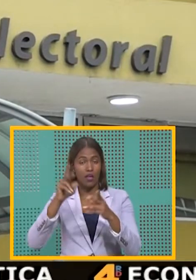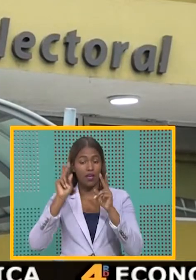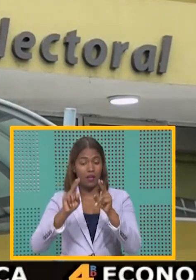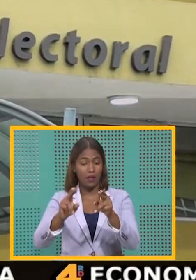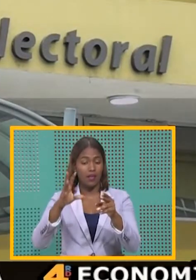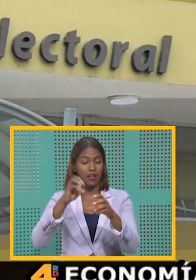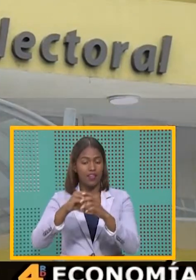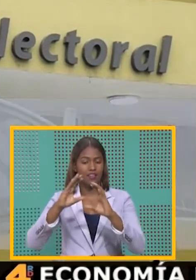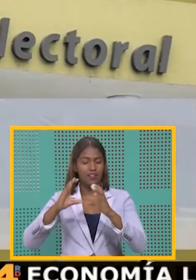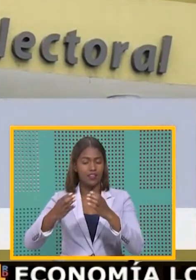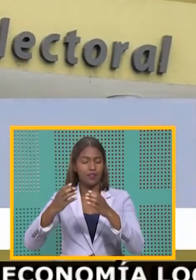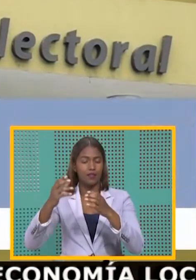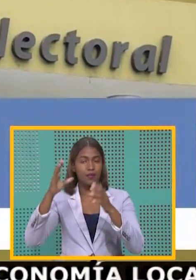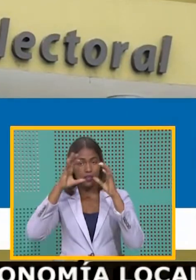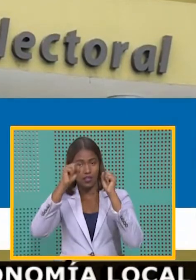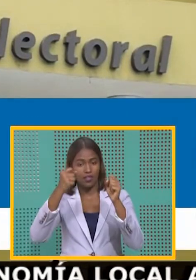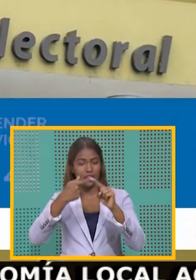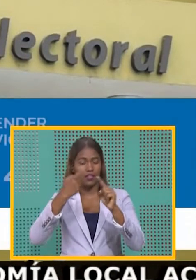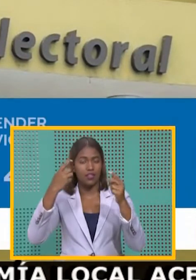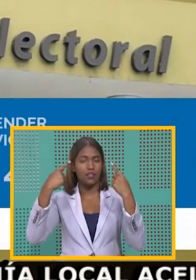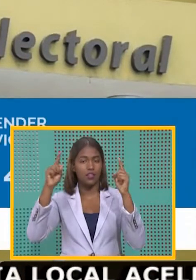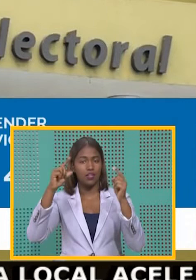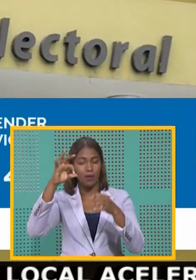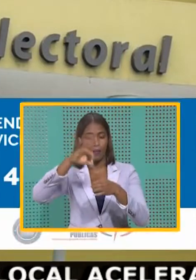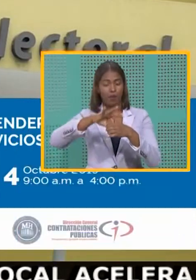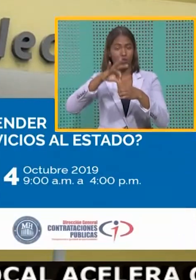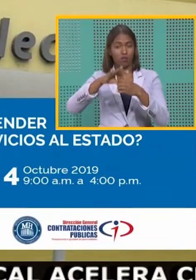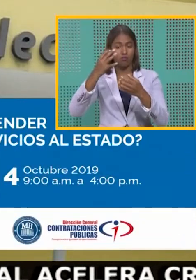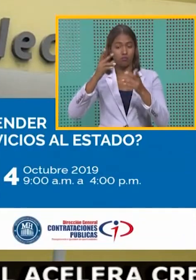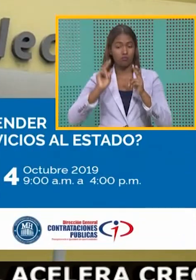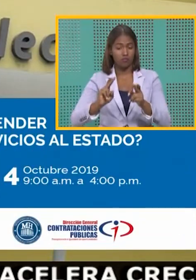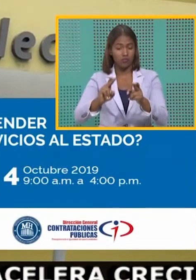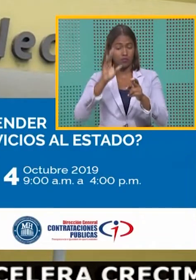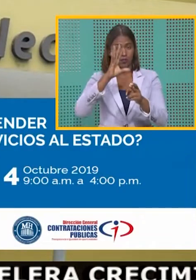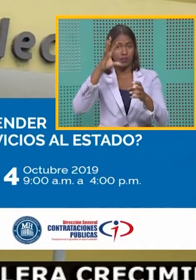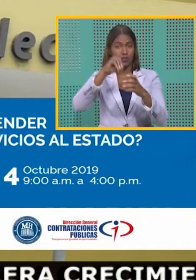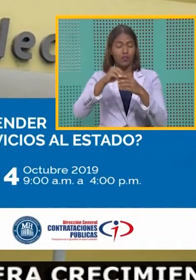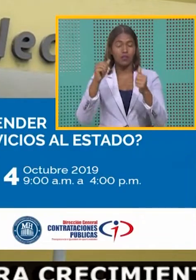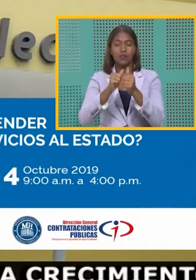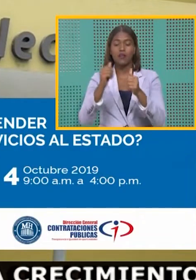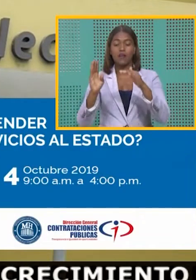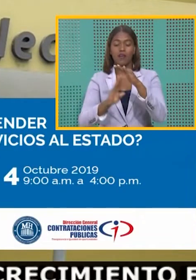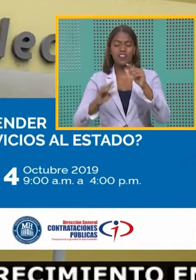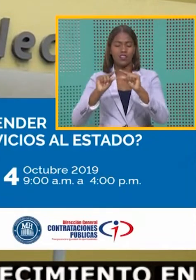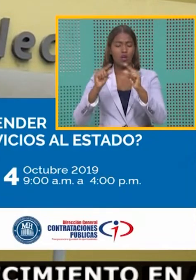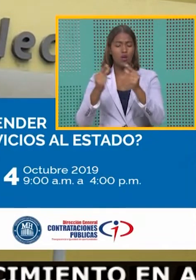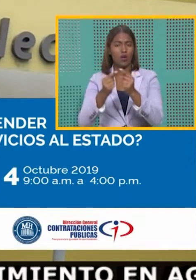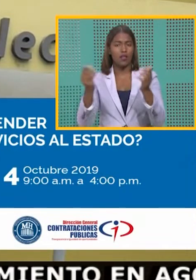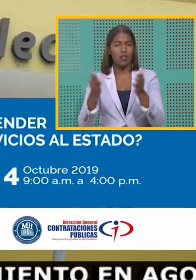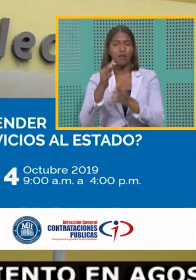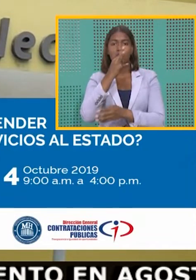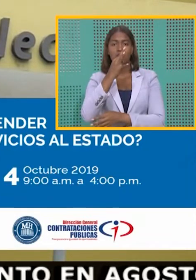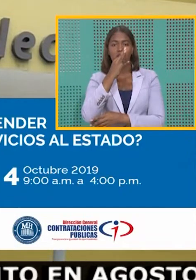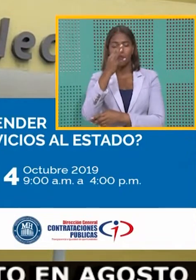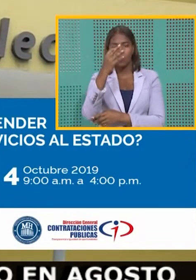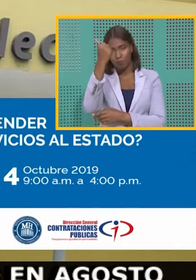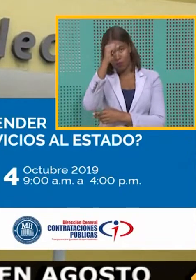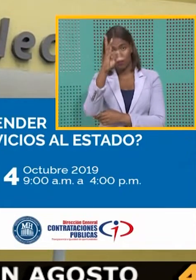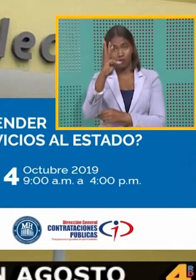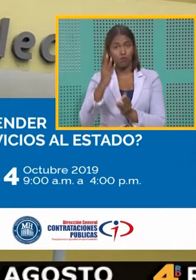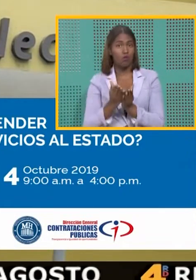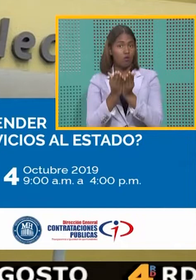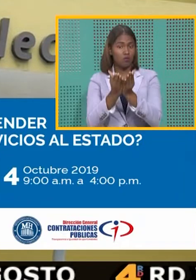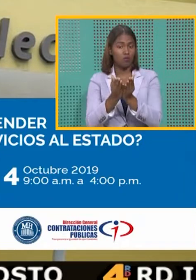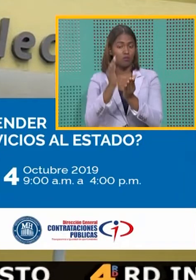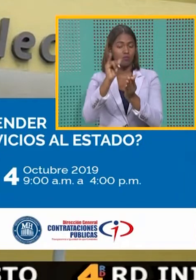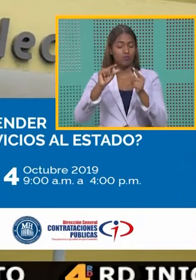nivel presidencial de los resultados del sistema de voto automatizado que se implementará en las primarias simultáneas del próximo domingo 6 de octubre. El